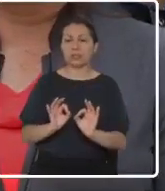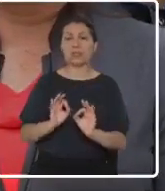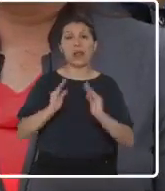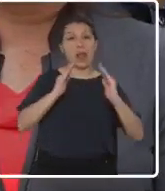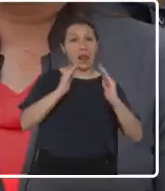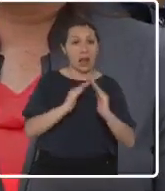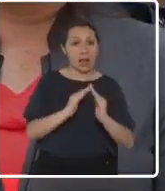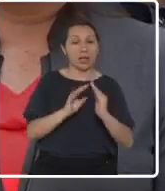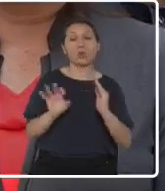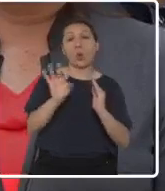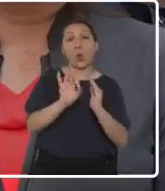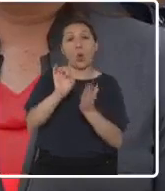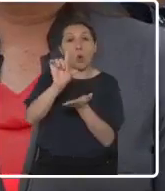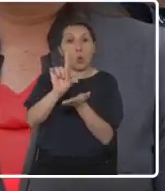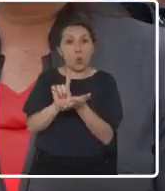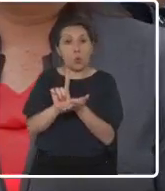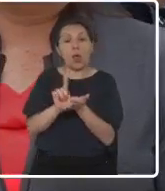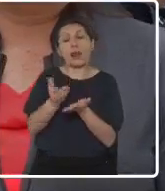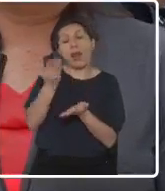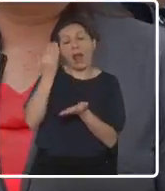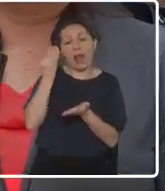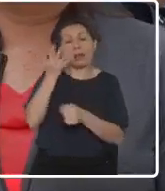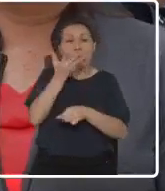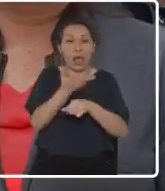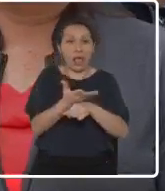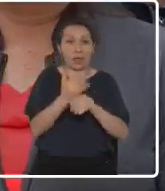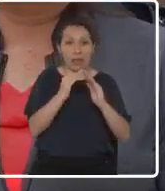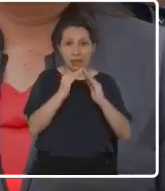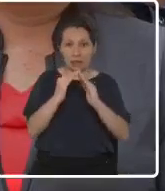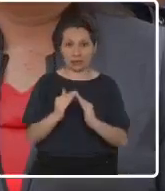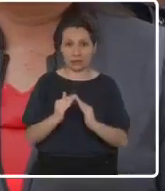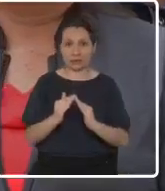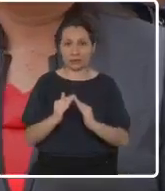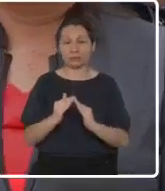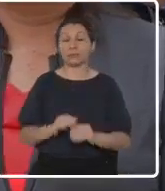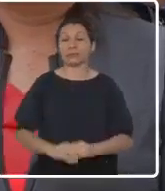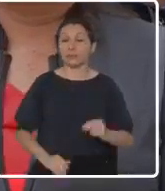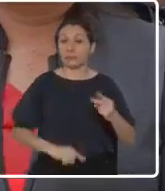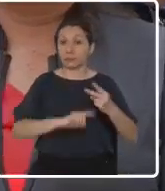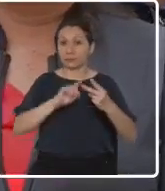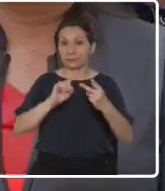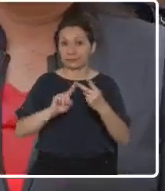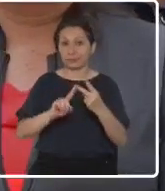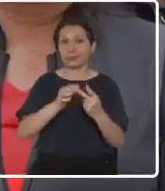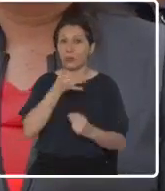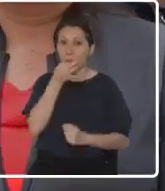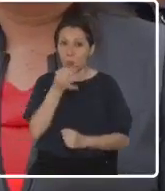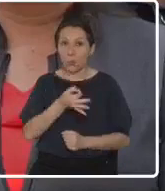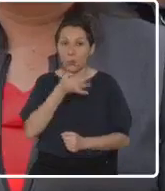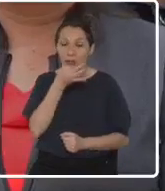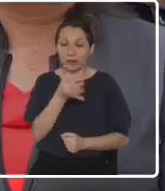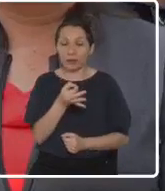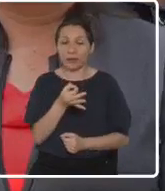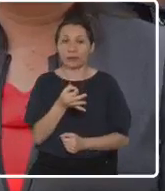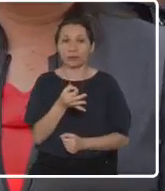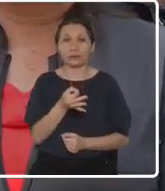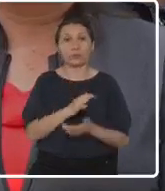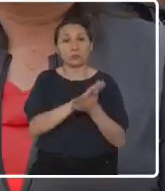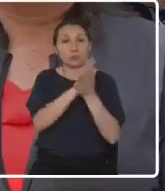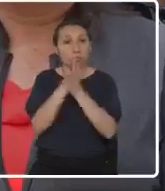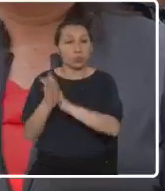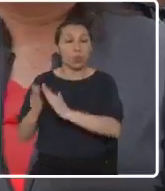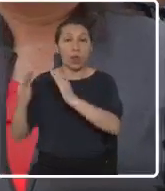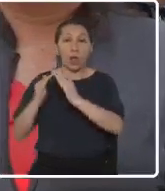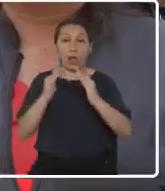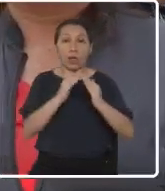casa o en el lugar donde ésta se emplazaba. Segundo, les quiero contar que para todas las viviendas